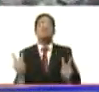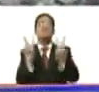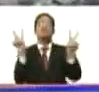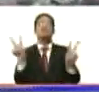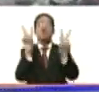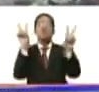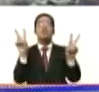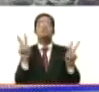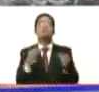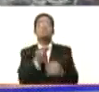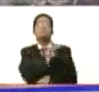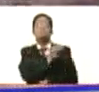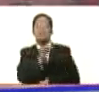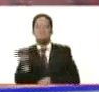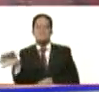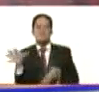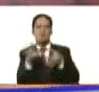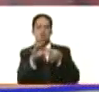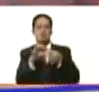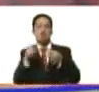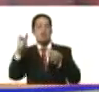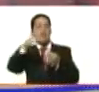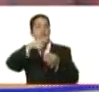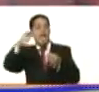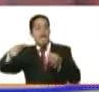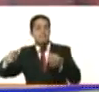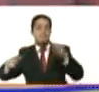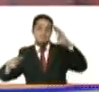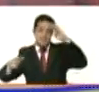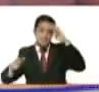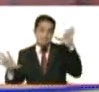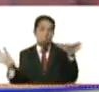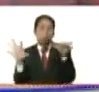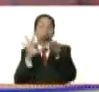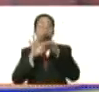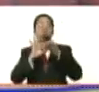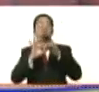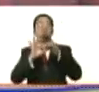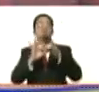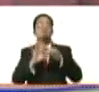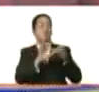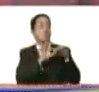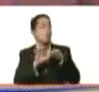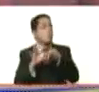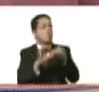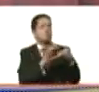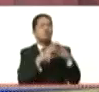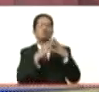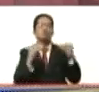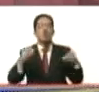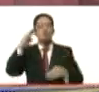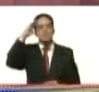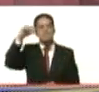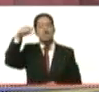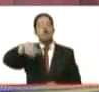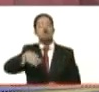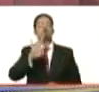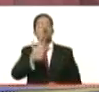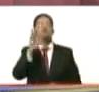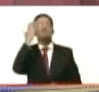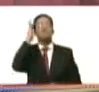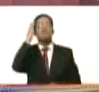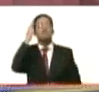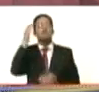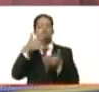en perfecta unión cívico-militar, en perfecta unión de la Fuerza Armada Nacional Bolivariana. Hoy 4 de febrero, 28